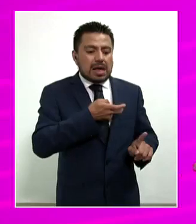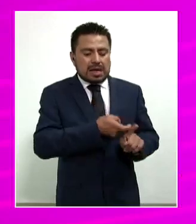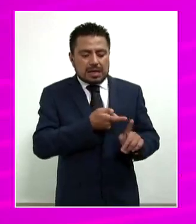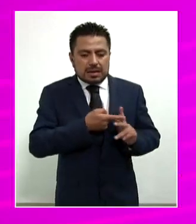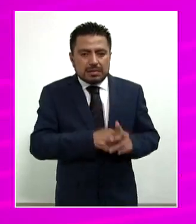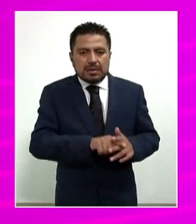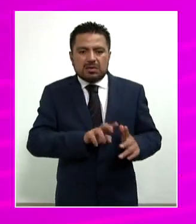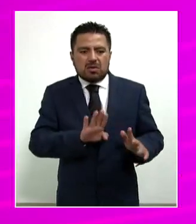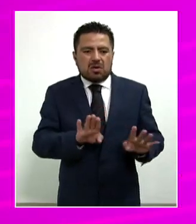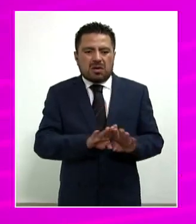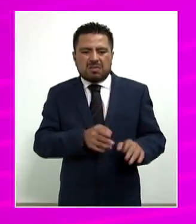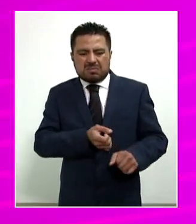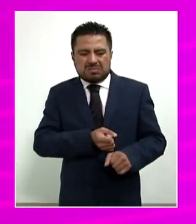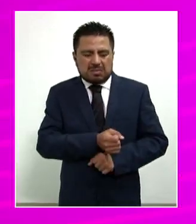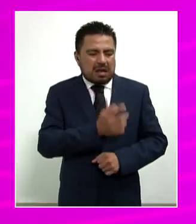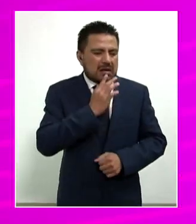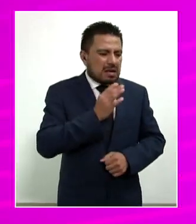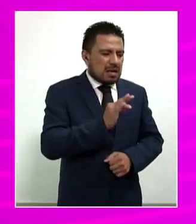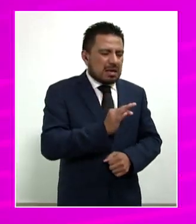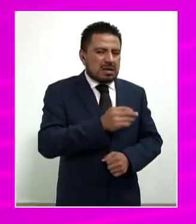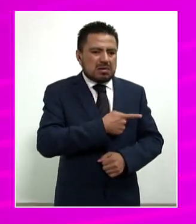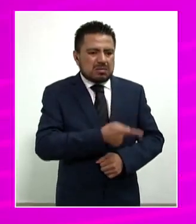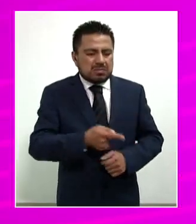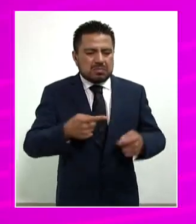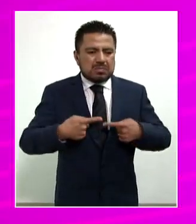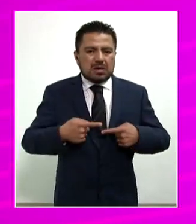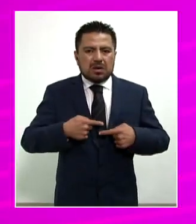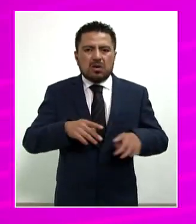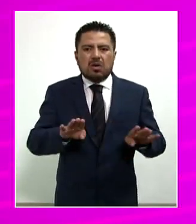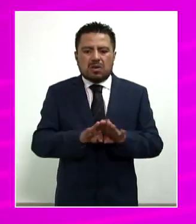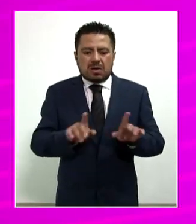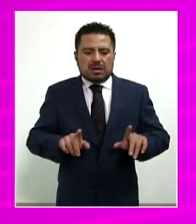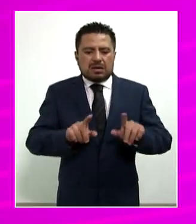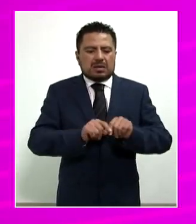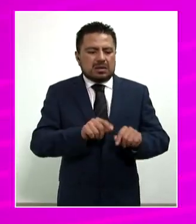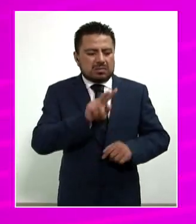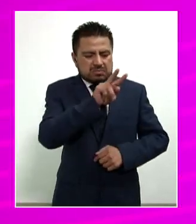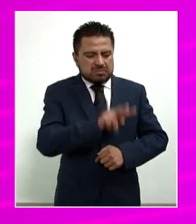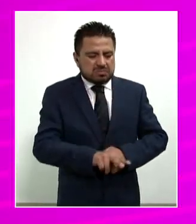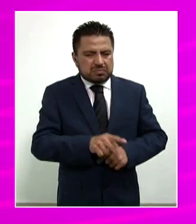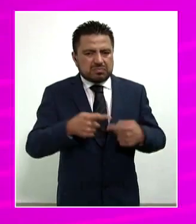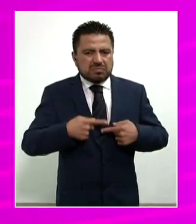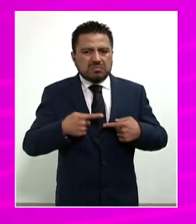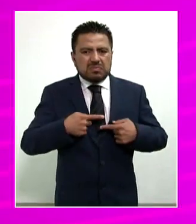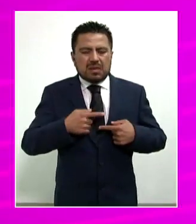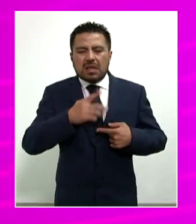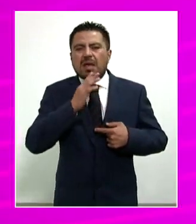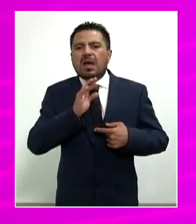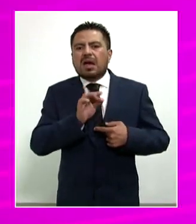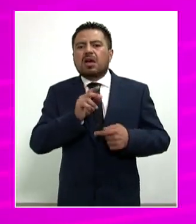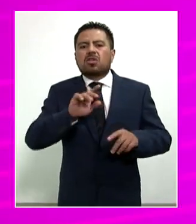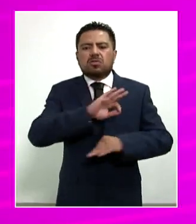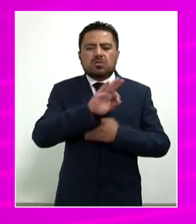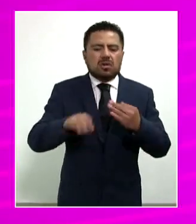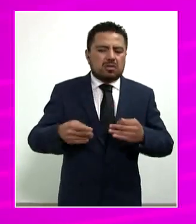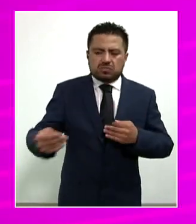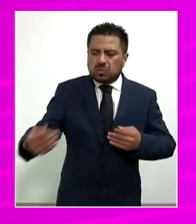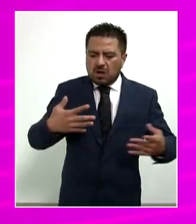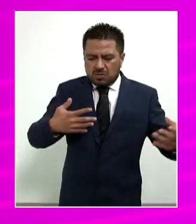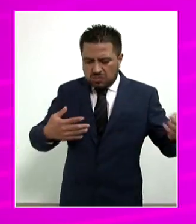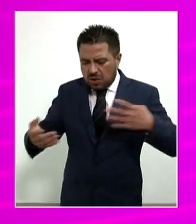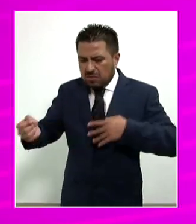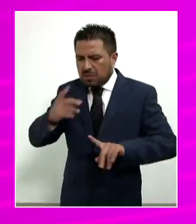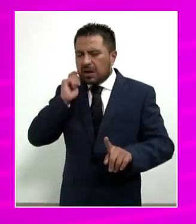criminalización de las personas pobres, con la estigmatización en torno a su forma de verse, todo lo que nos manda señales que